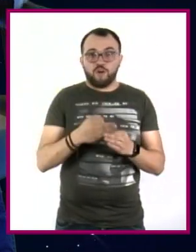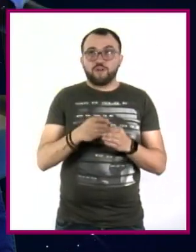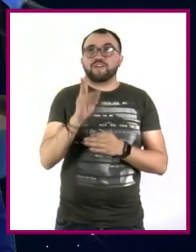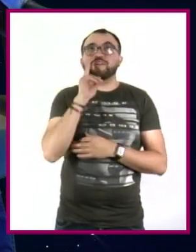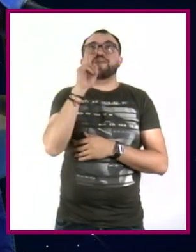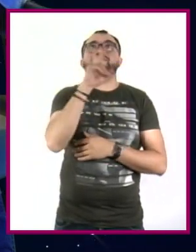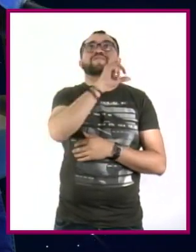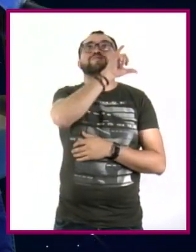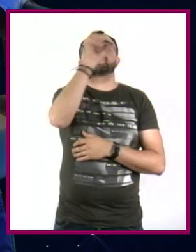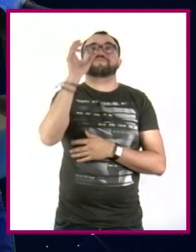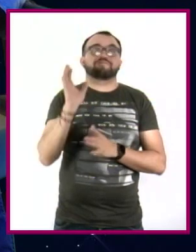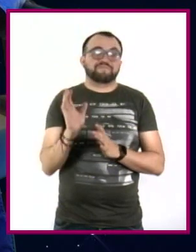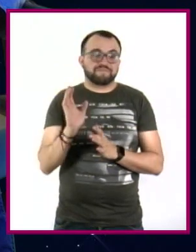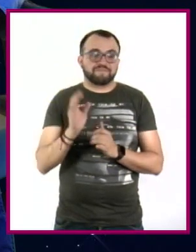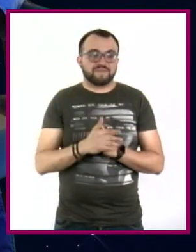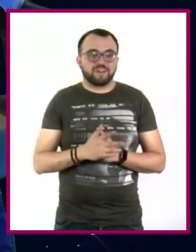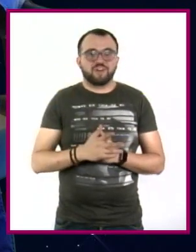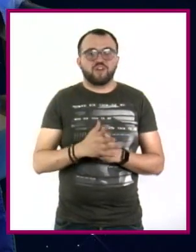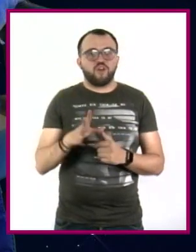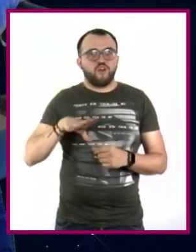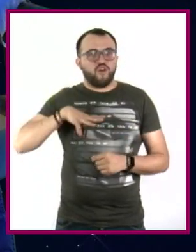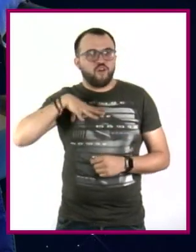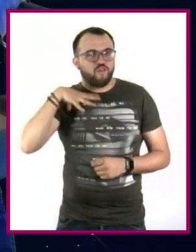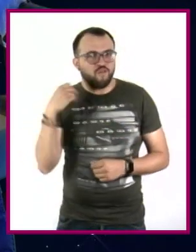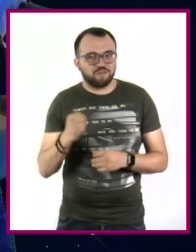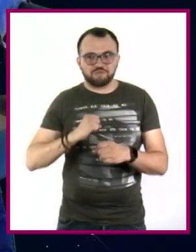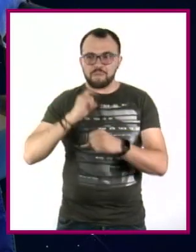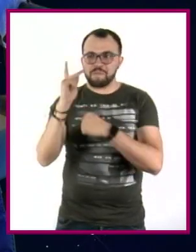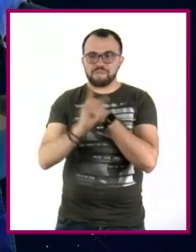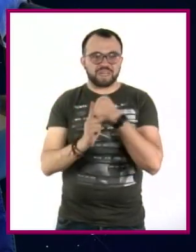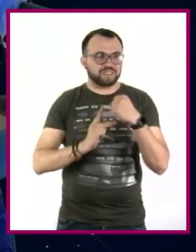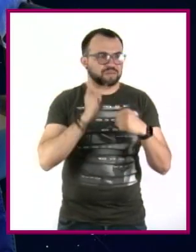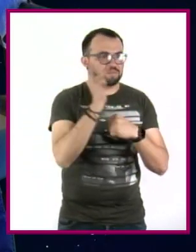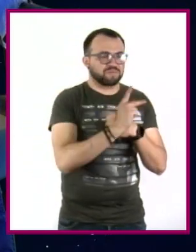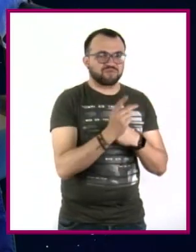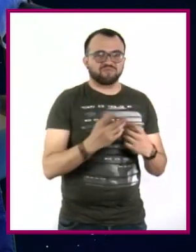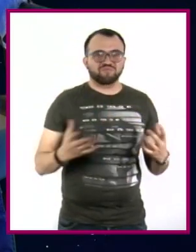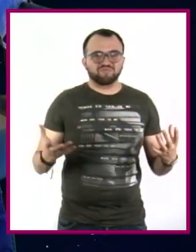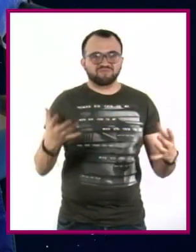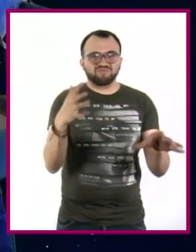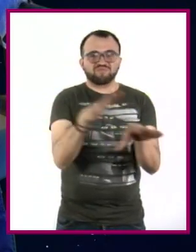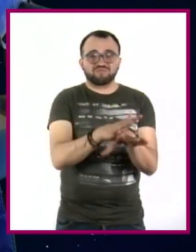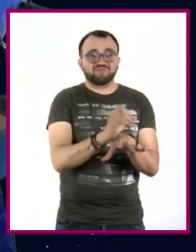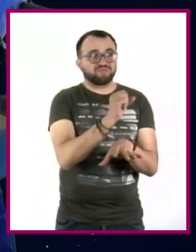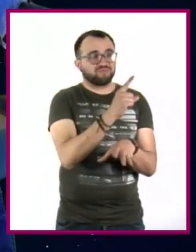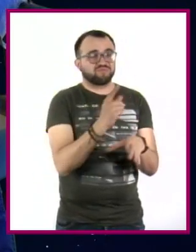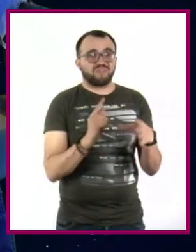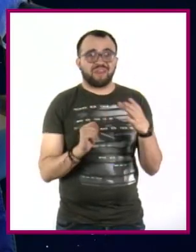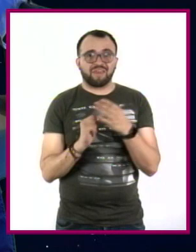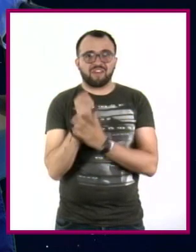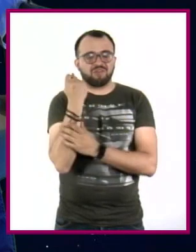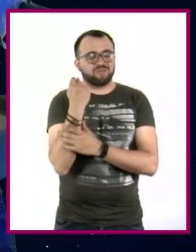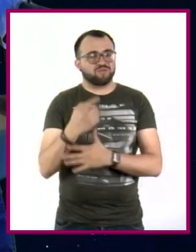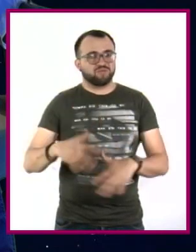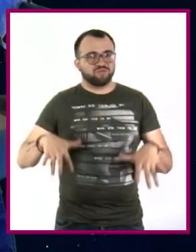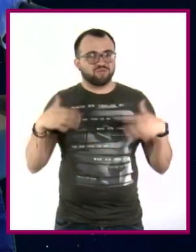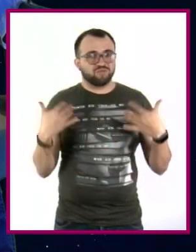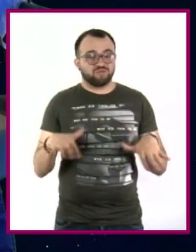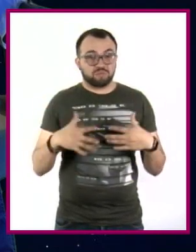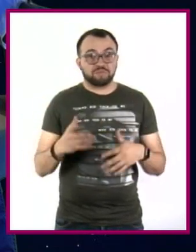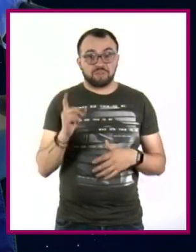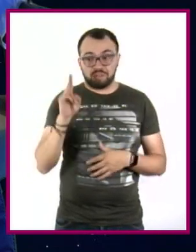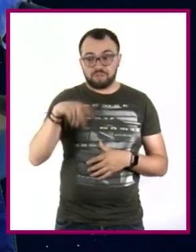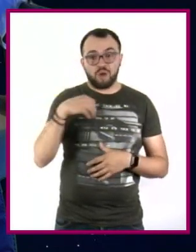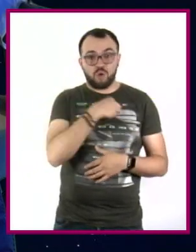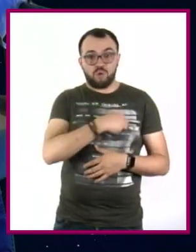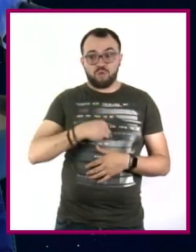nosotros. El esfuerzo de tantos países en una instalación de muy alta tecnología. Y qué orgullo que México haya